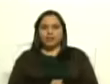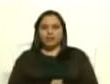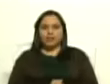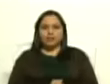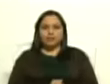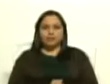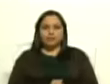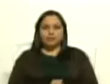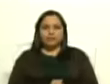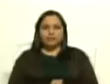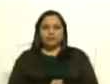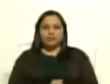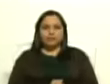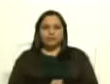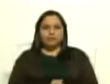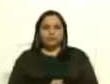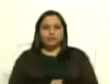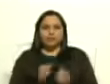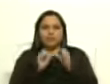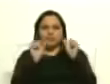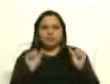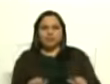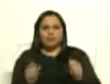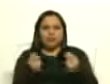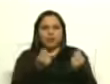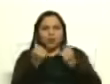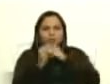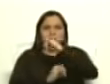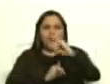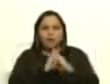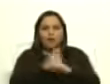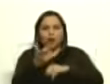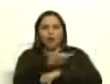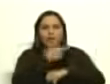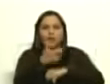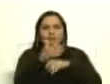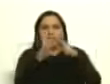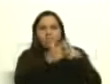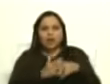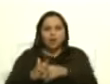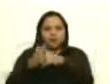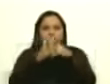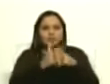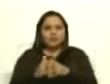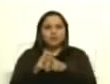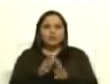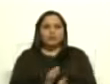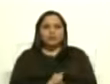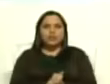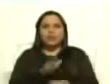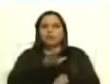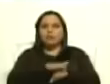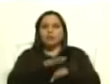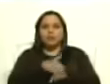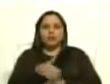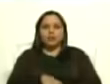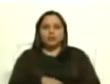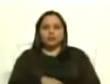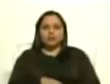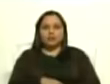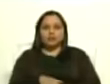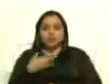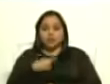general el conjunto, el sistema financiero internacional, lo gobierna los Estados Unidos de Norteamérica. De tal manera que este se convierte, yo